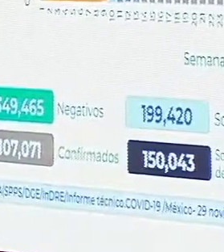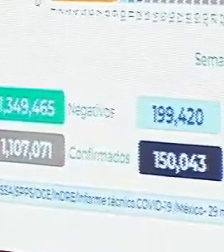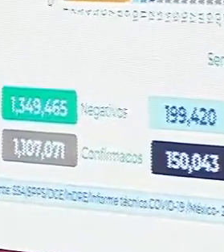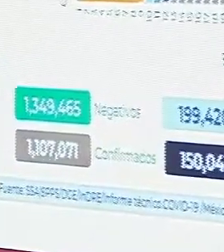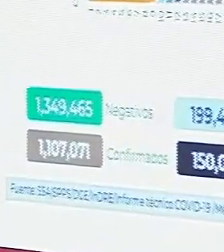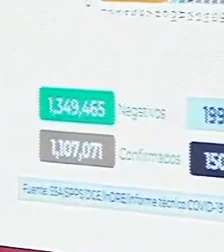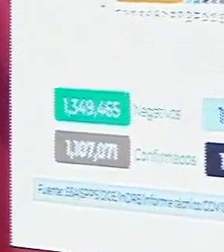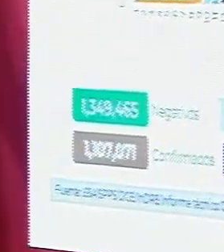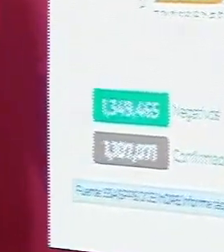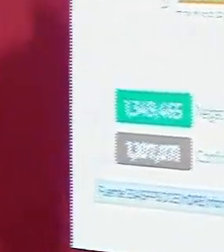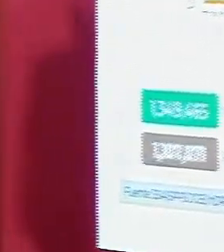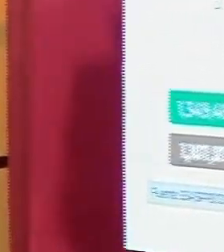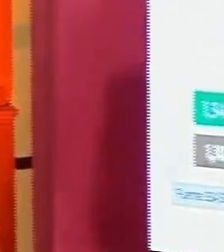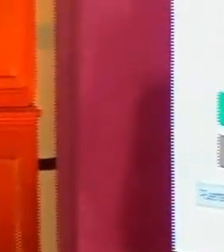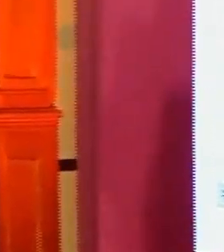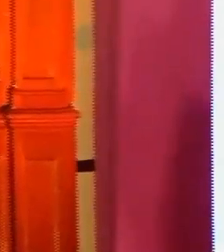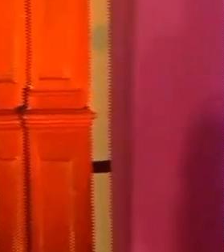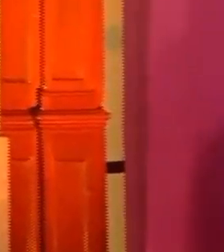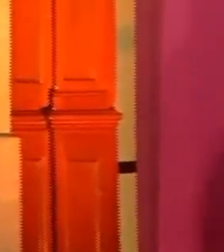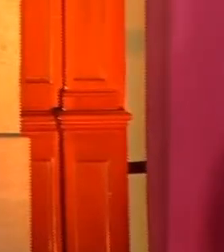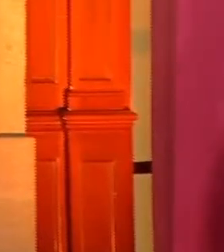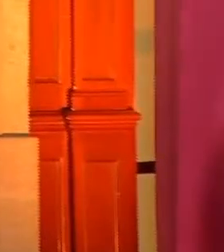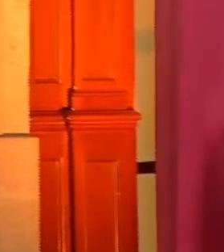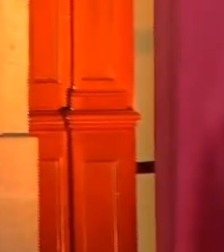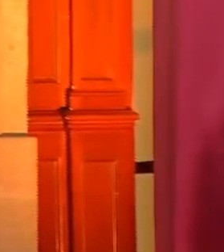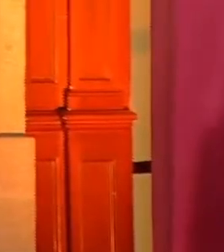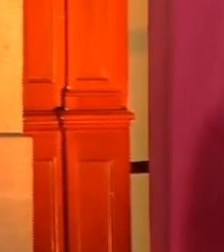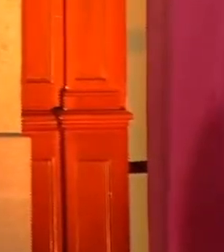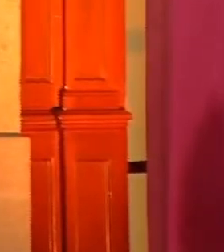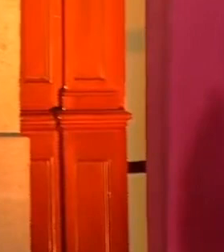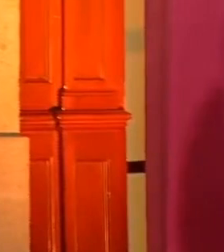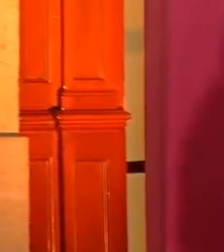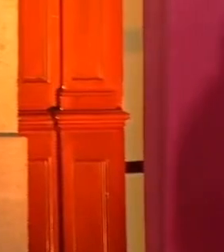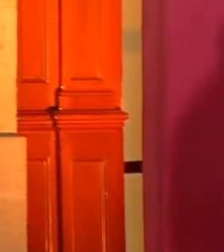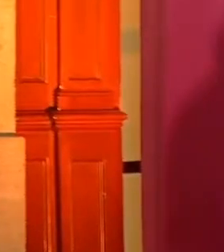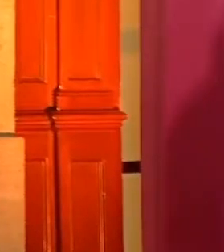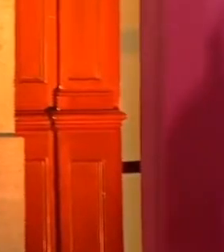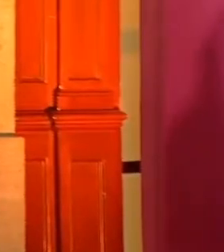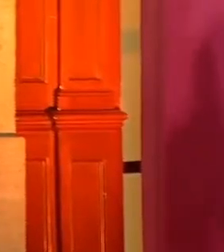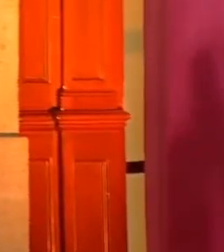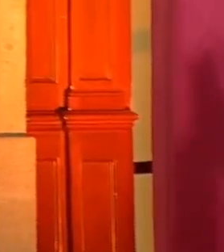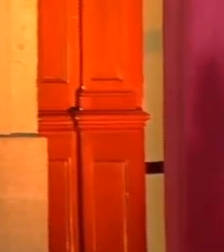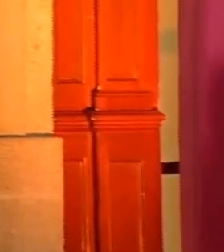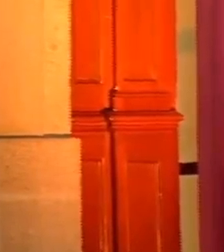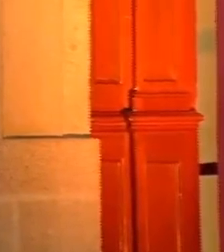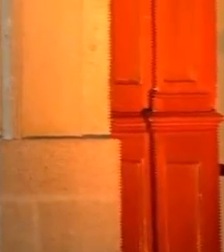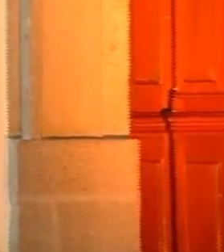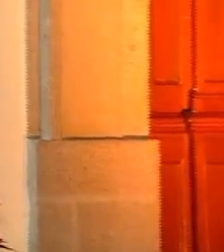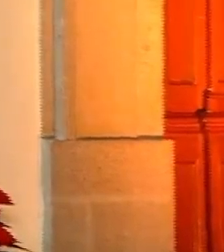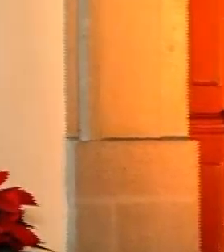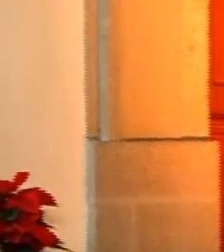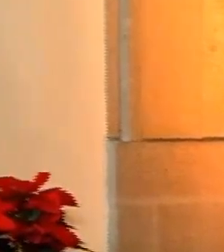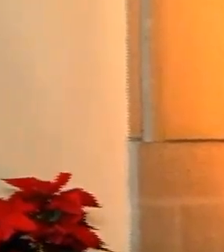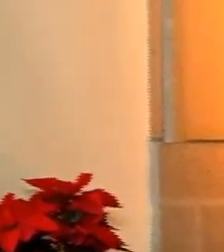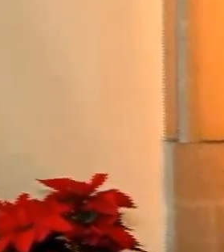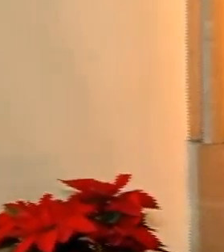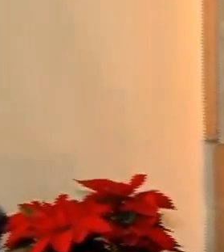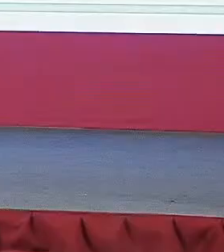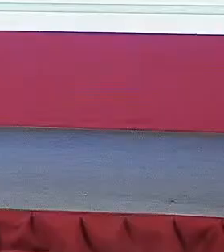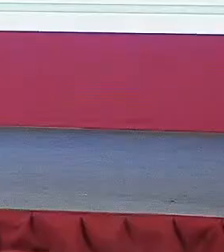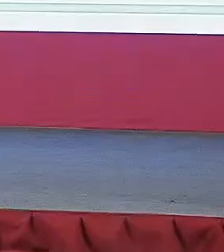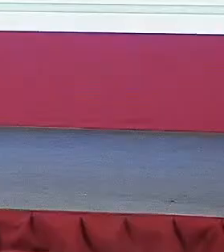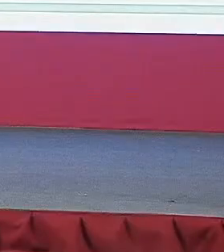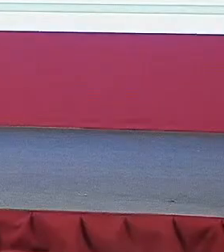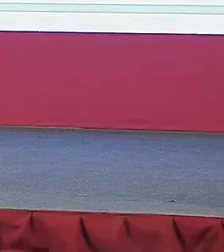1.107.071 personas que han salido confirmados, ya sea por la prueba, aunque también, como ya hemos dicho en las últimas semanas,